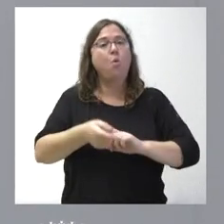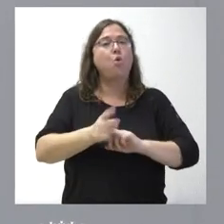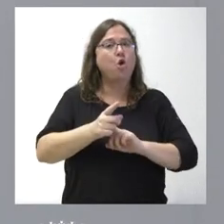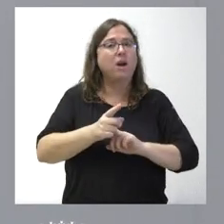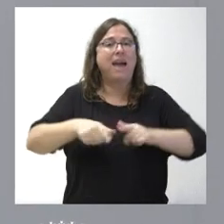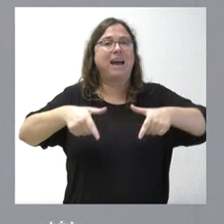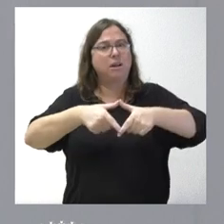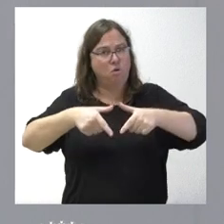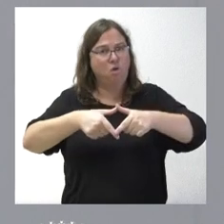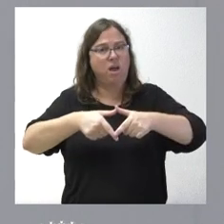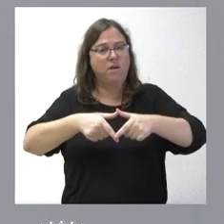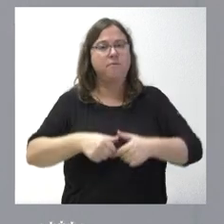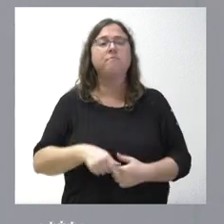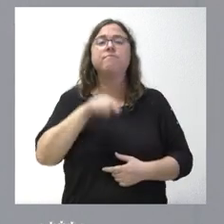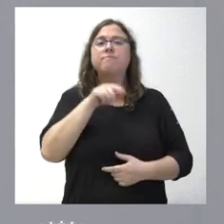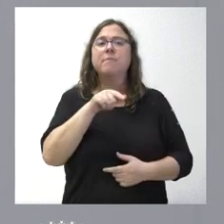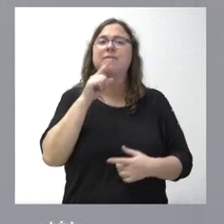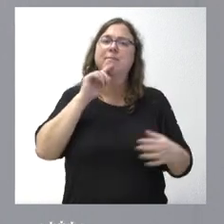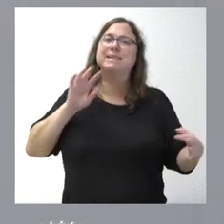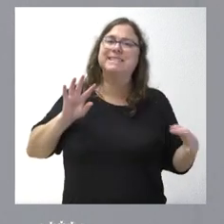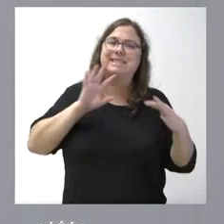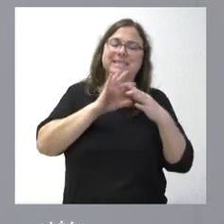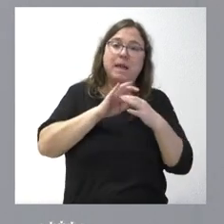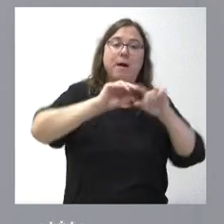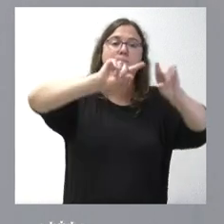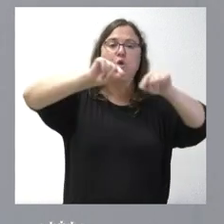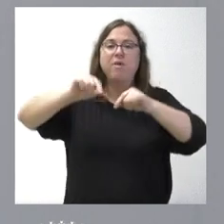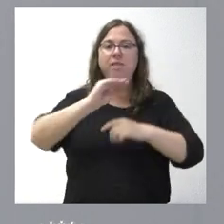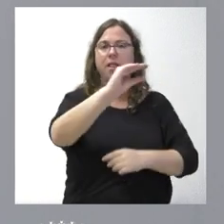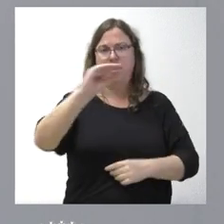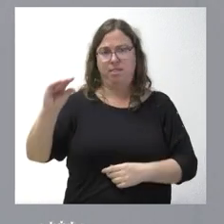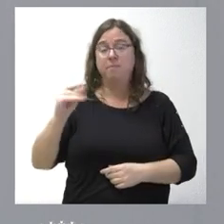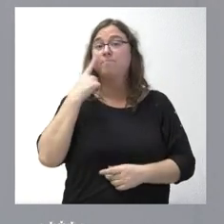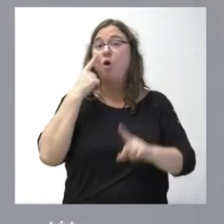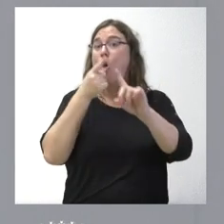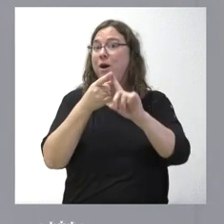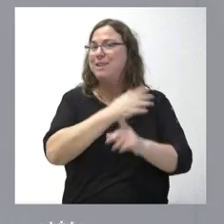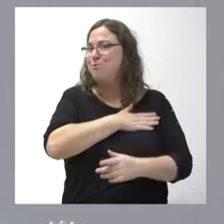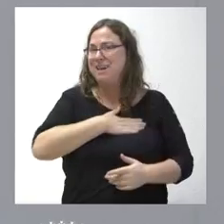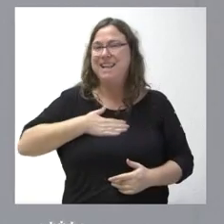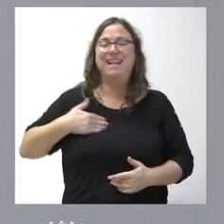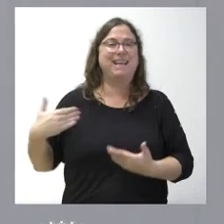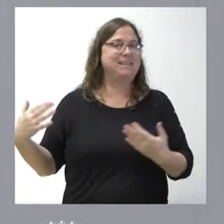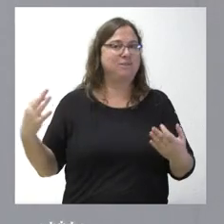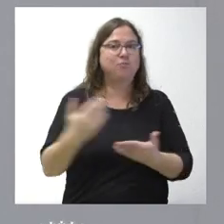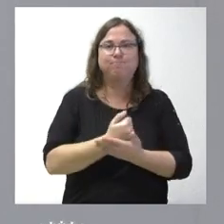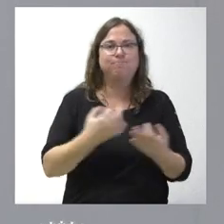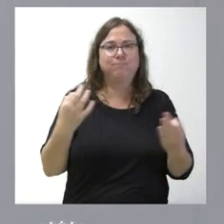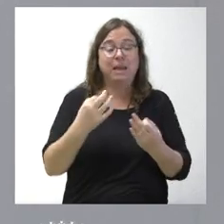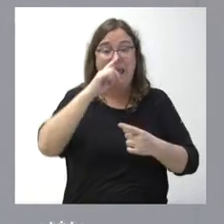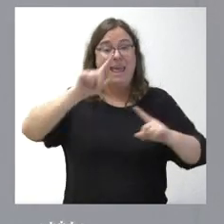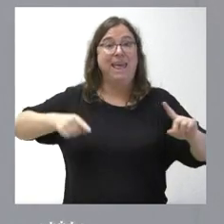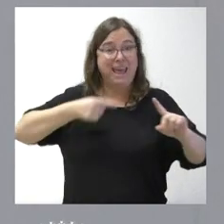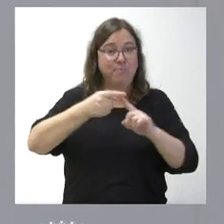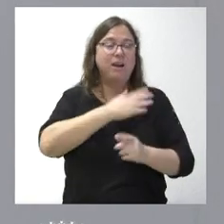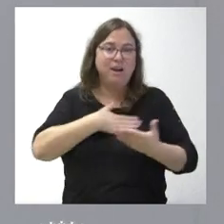ginecología tienen ustedes la relación de los avances por provincia realizados hasta el momento Nuestro objetivo como saben ustedes es tender ya en el año próximo a